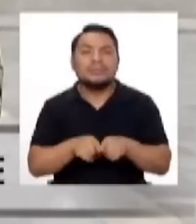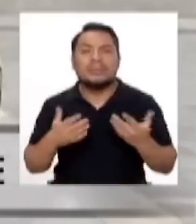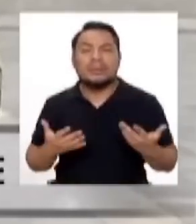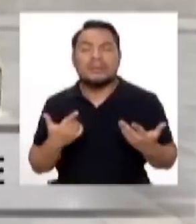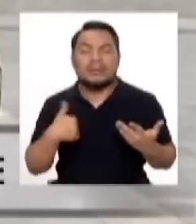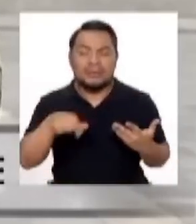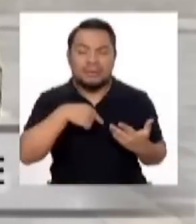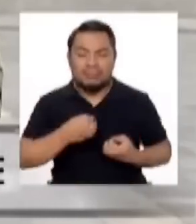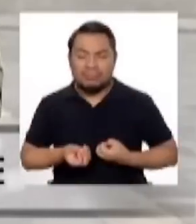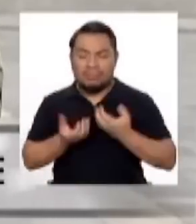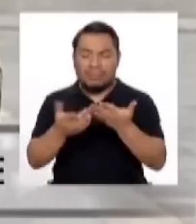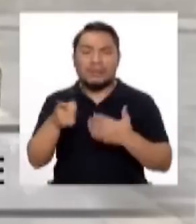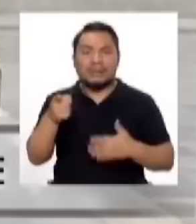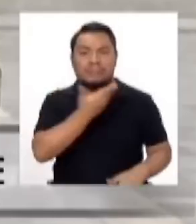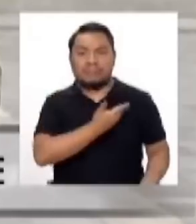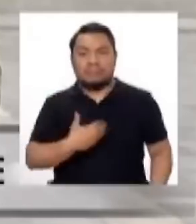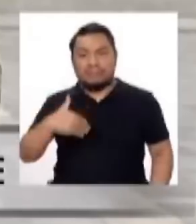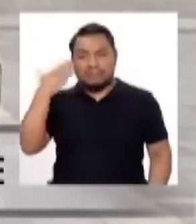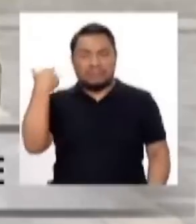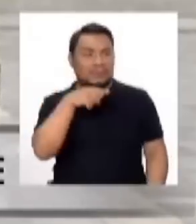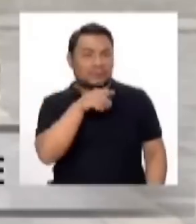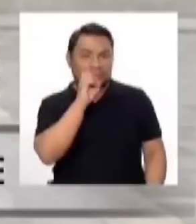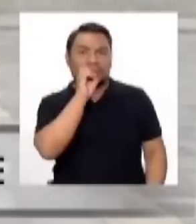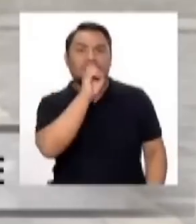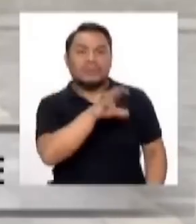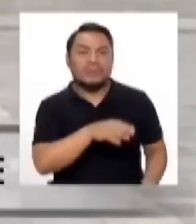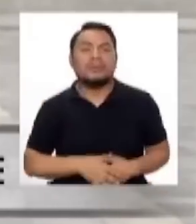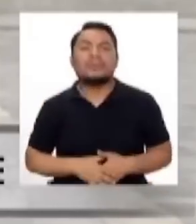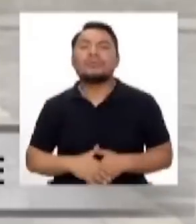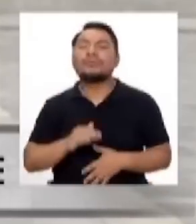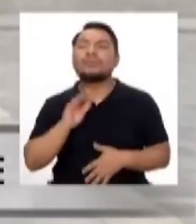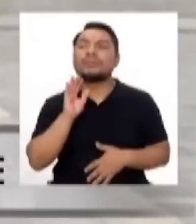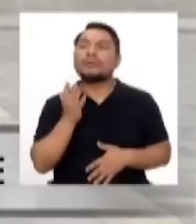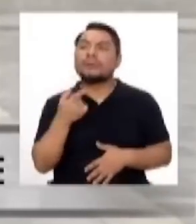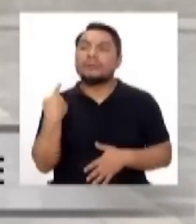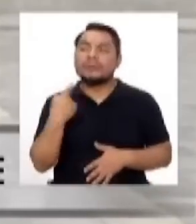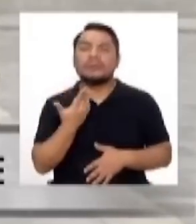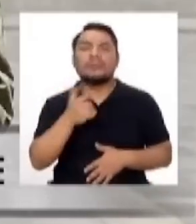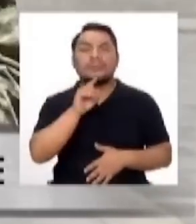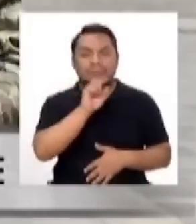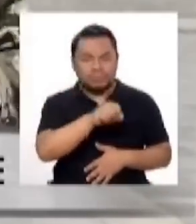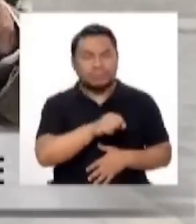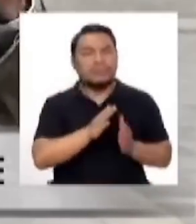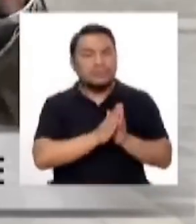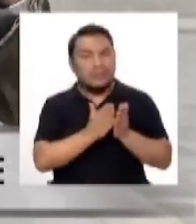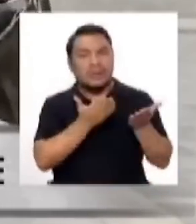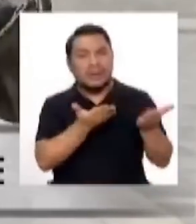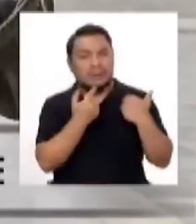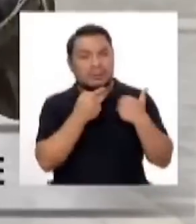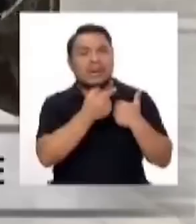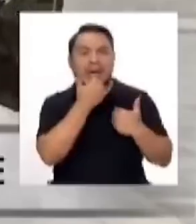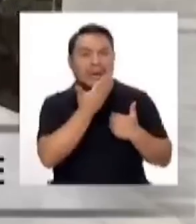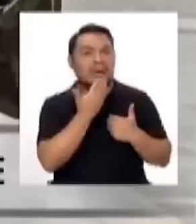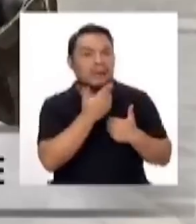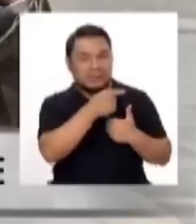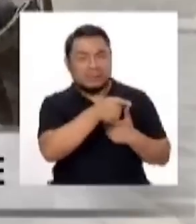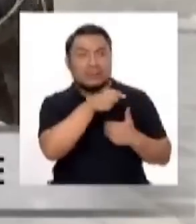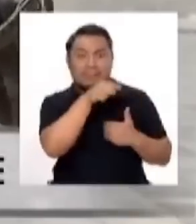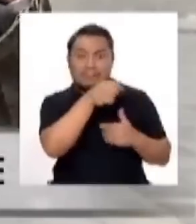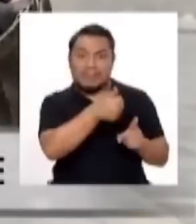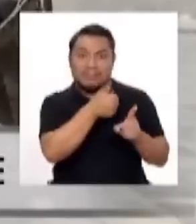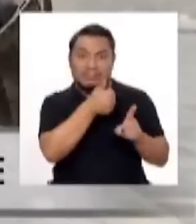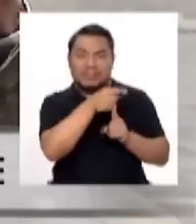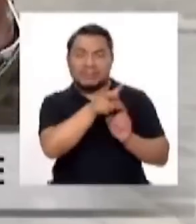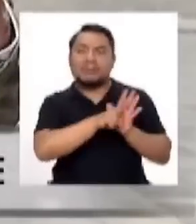que expresarle a la presidenta Boluarte su predisposición a convocar a los partidos